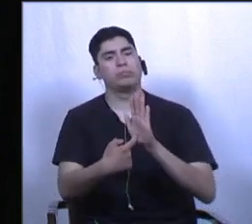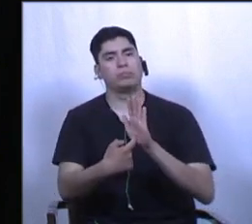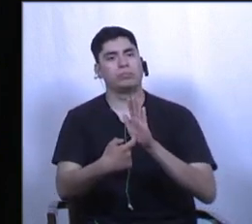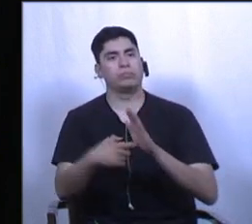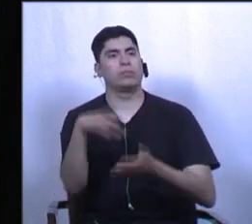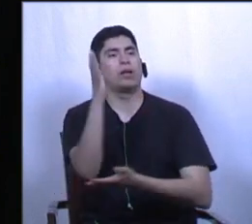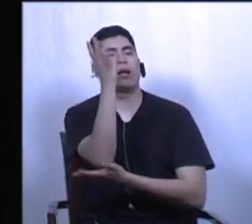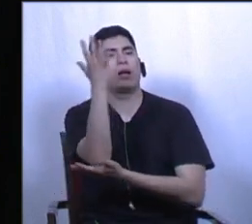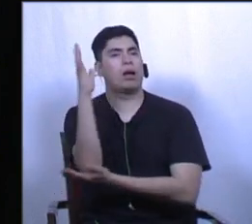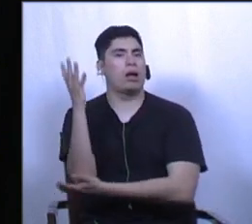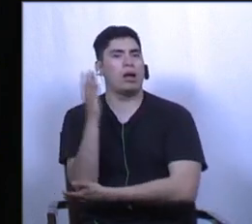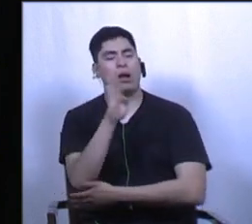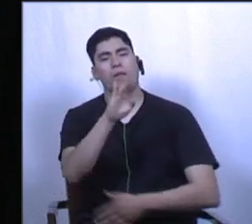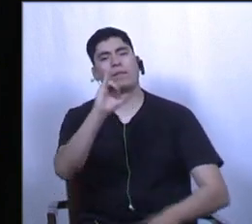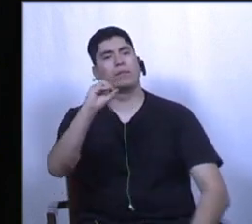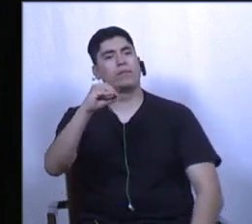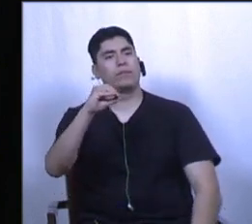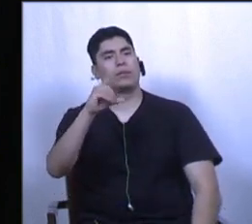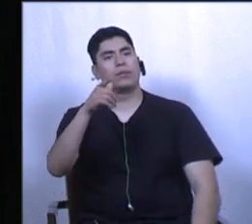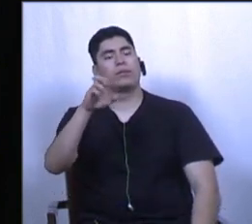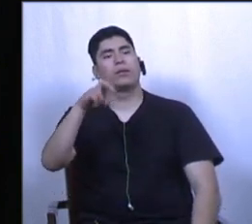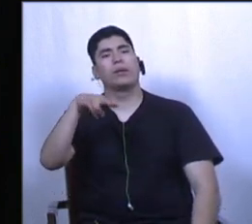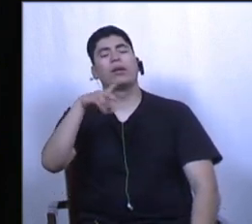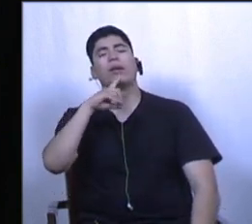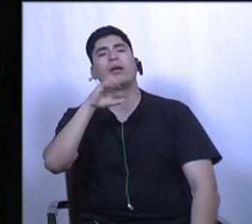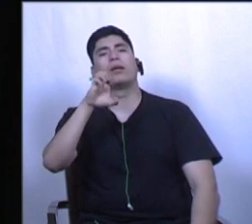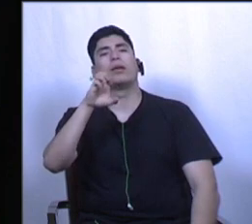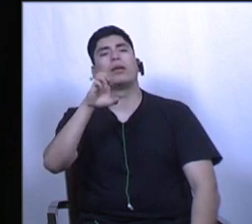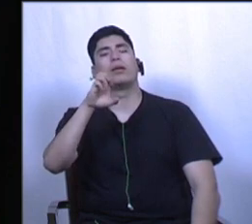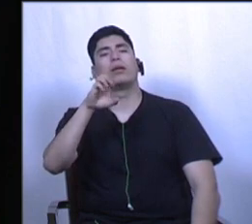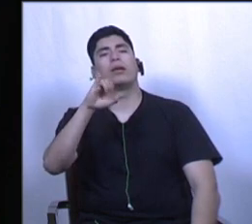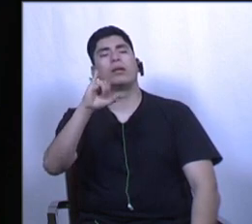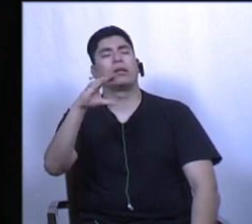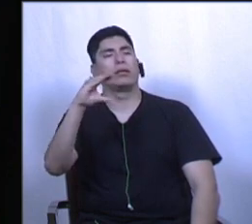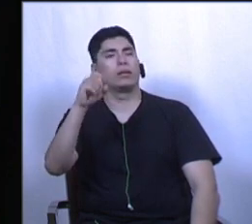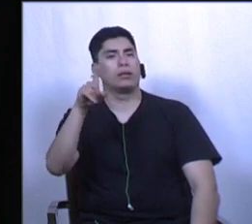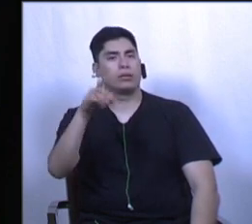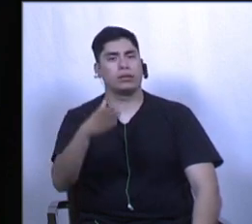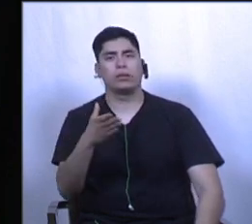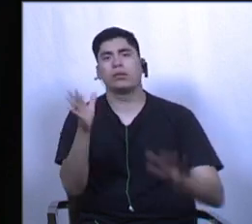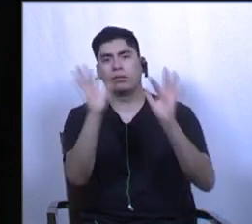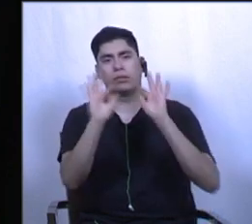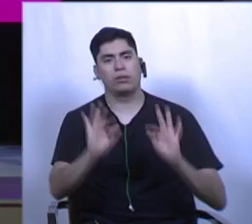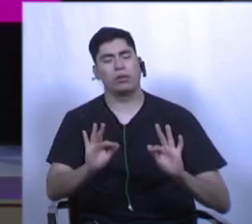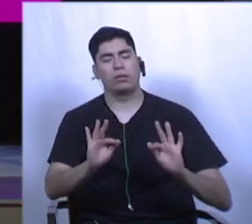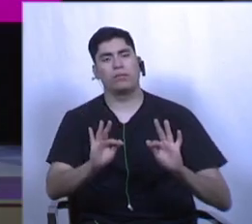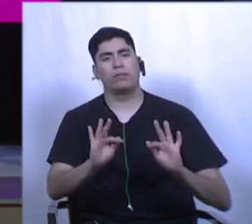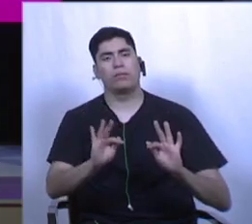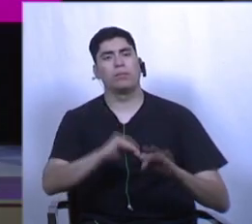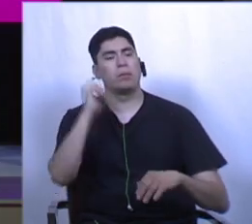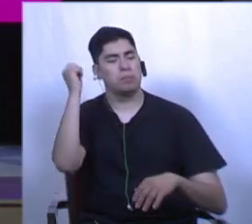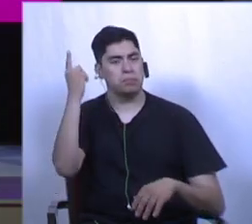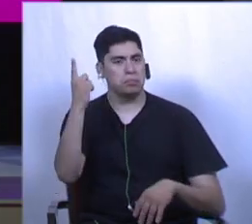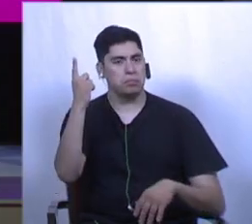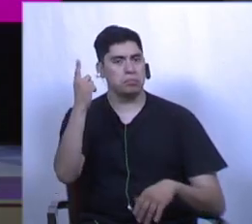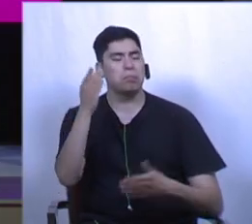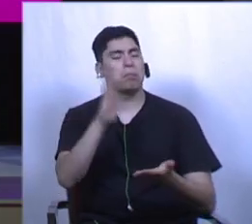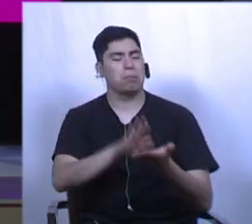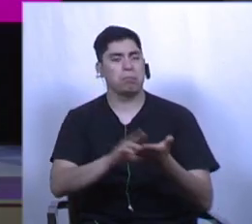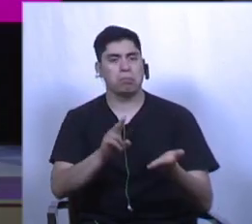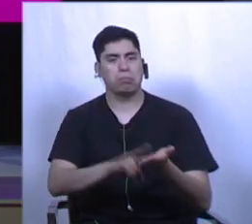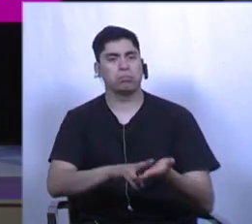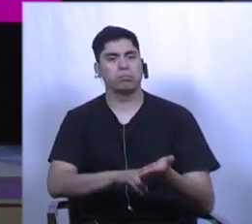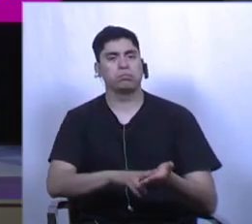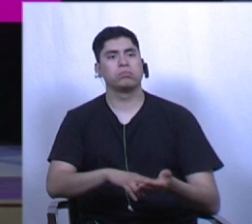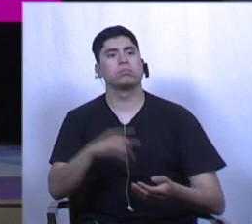árbol biogenético y la forma en la que los microorganismos se conectaban entre sí. Y esa era la forma correcta de entender la biología. Como uno